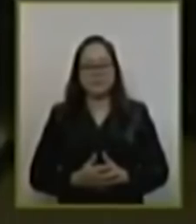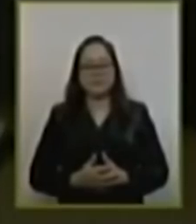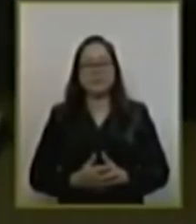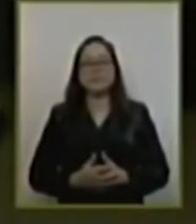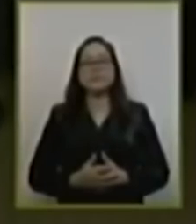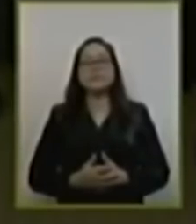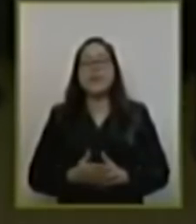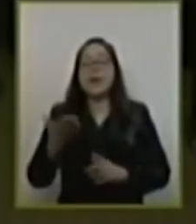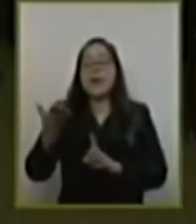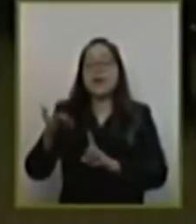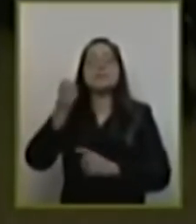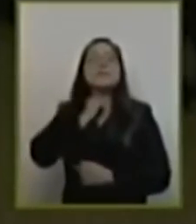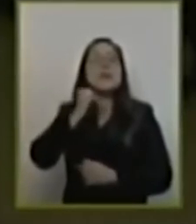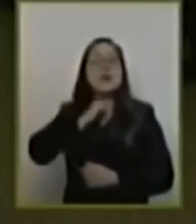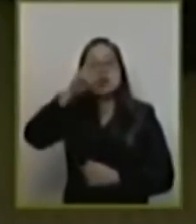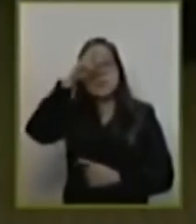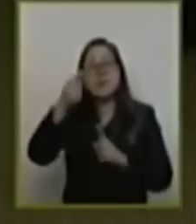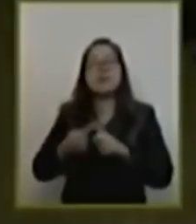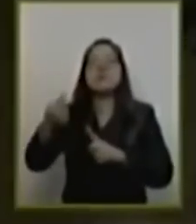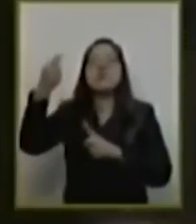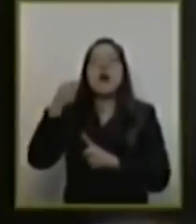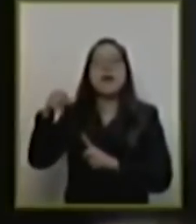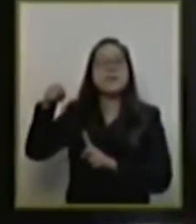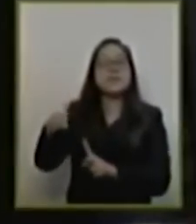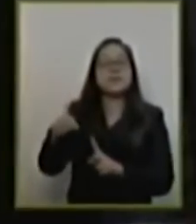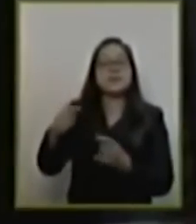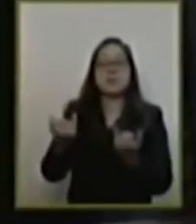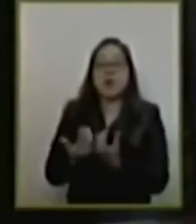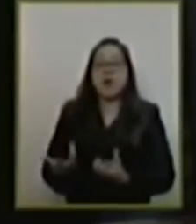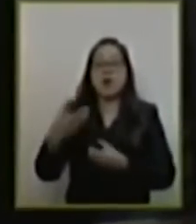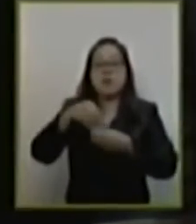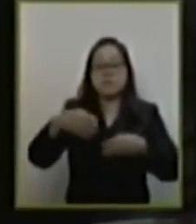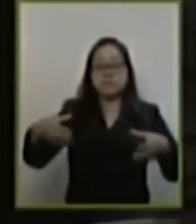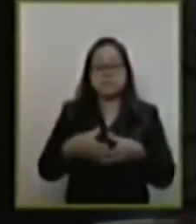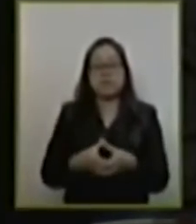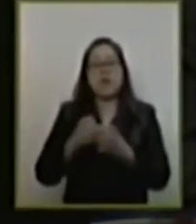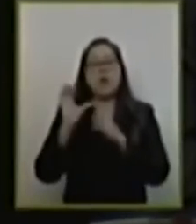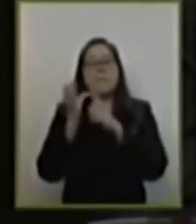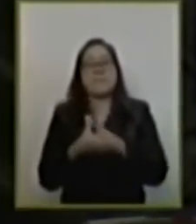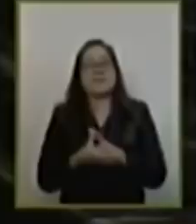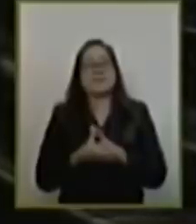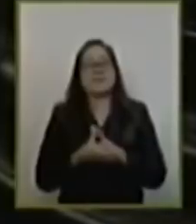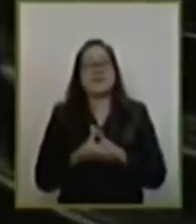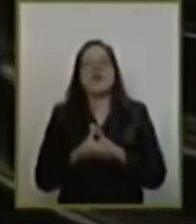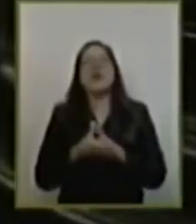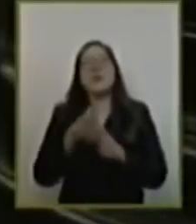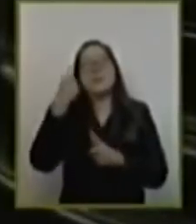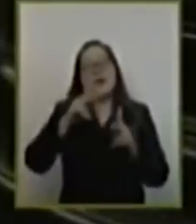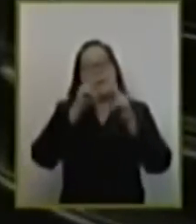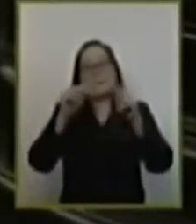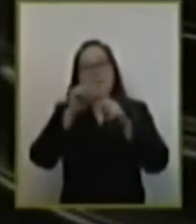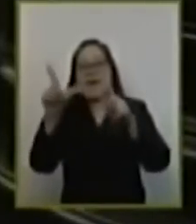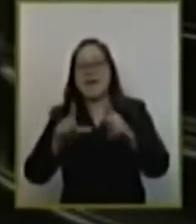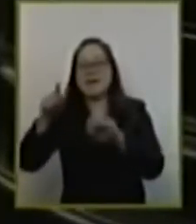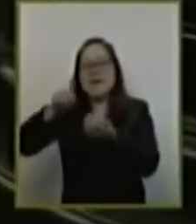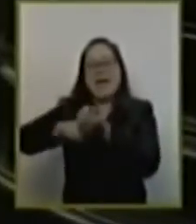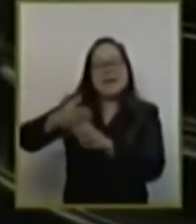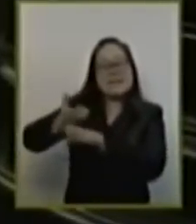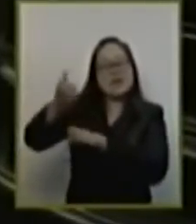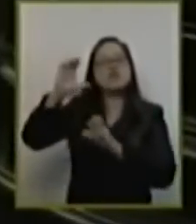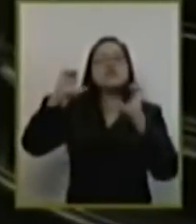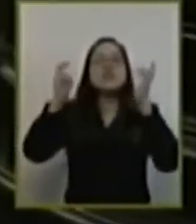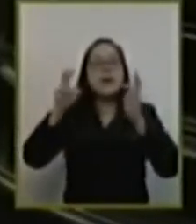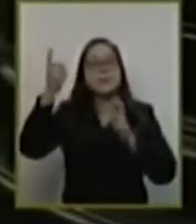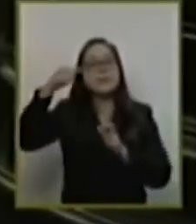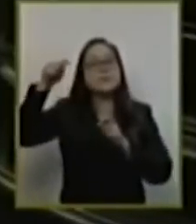Como senador de la República, formó parte de la Comisión de la Concordia y Pacificación para el Estado de Chiapas en los